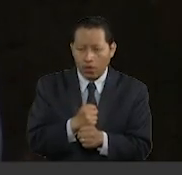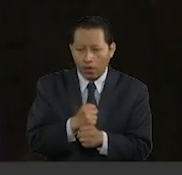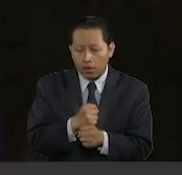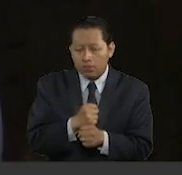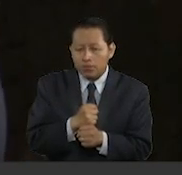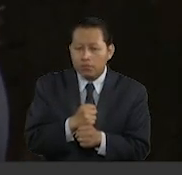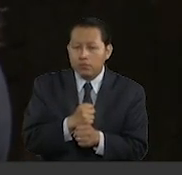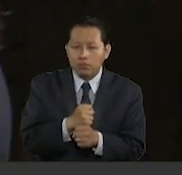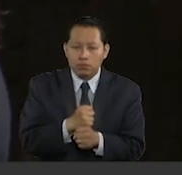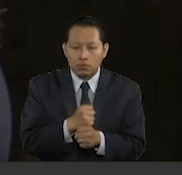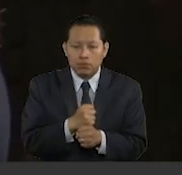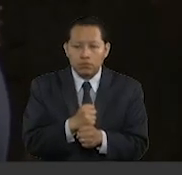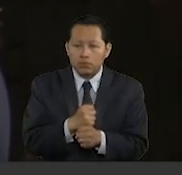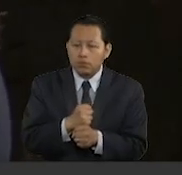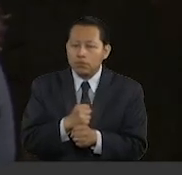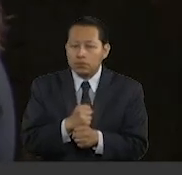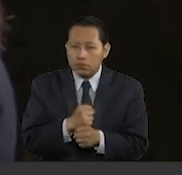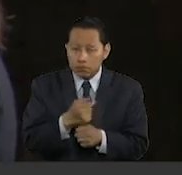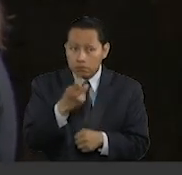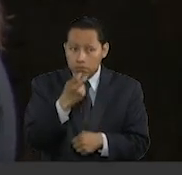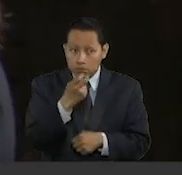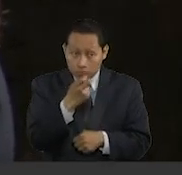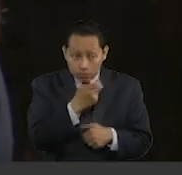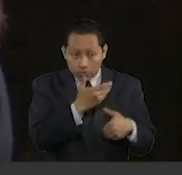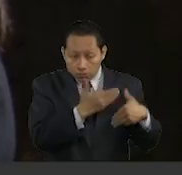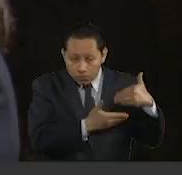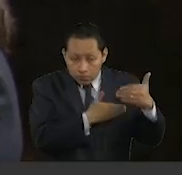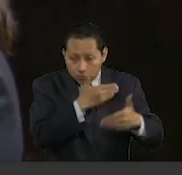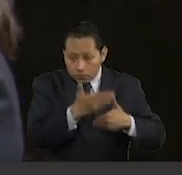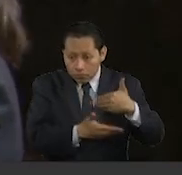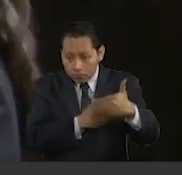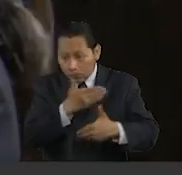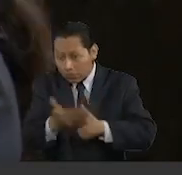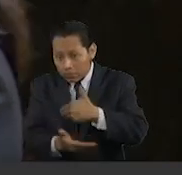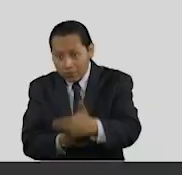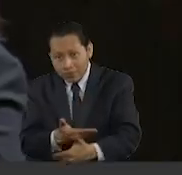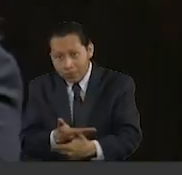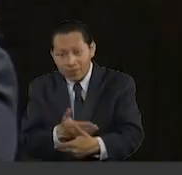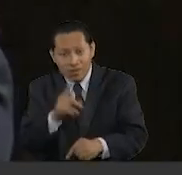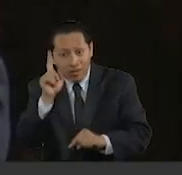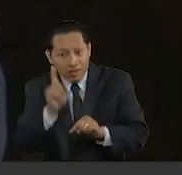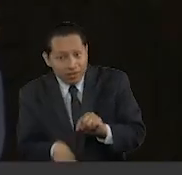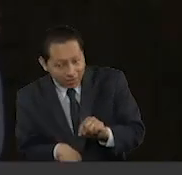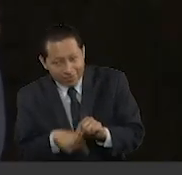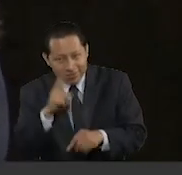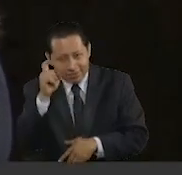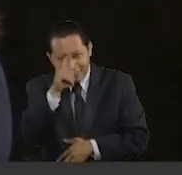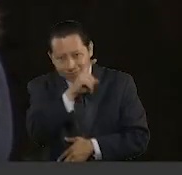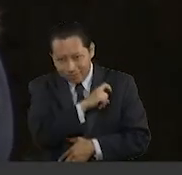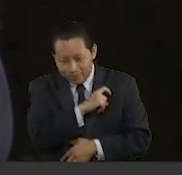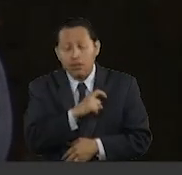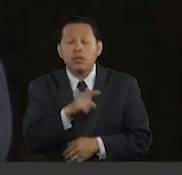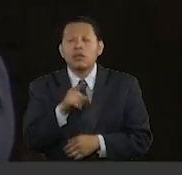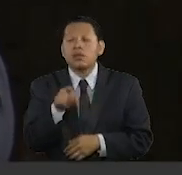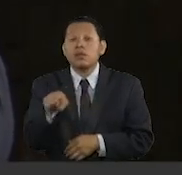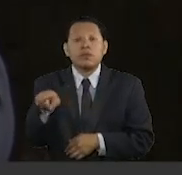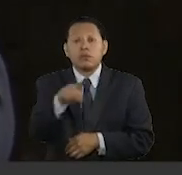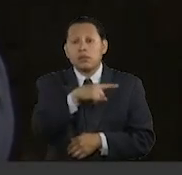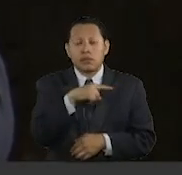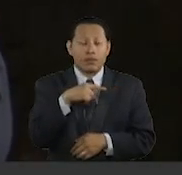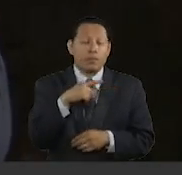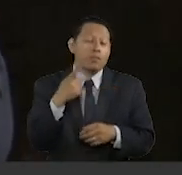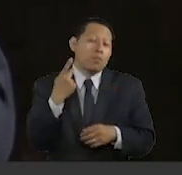Entonces, esta inercia es un poquito también luego complicada para quitarla. Y la clase política es la más